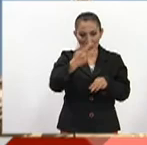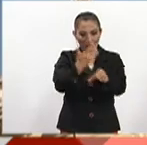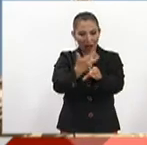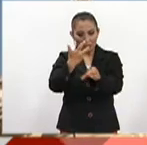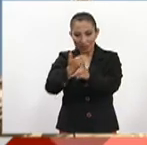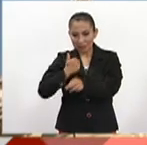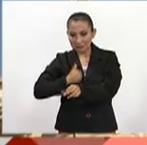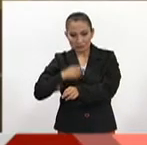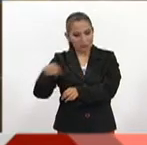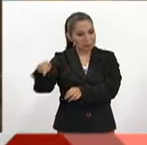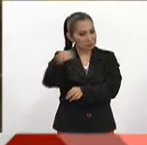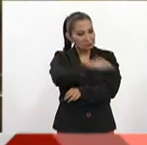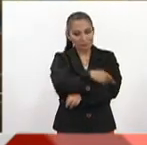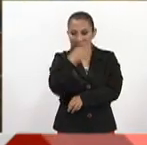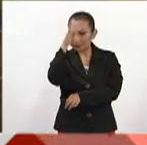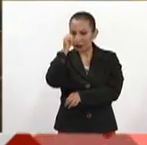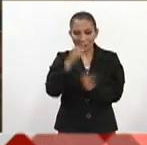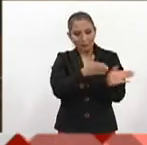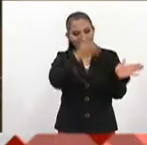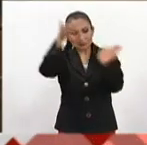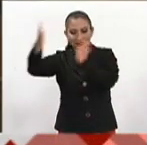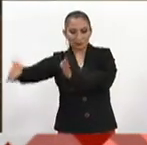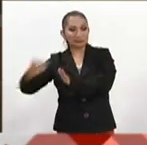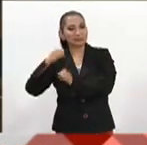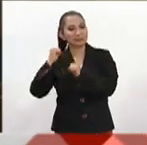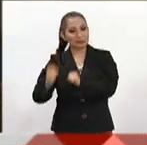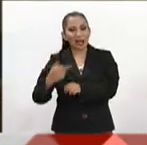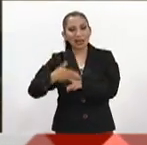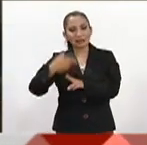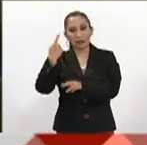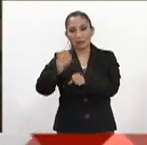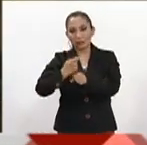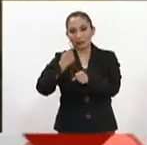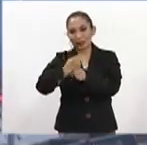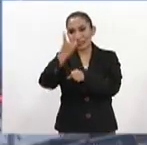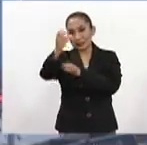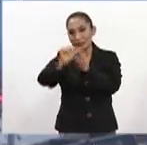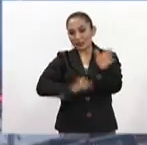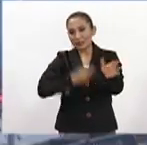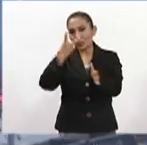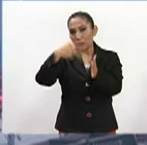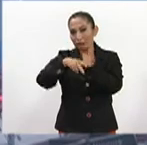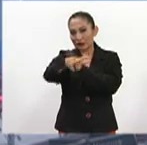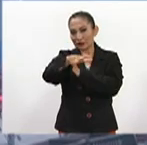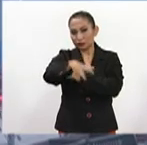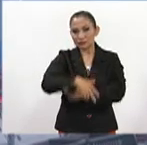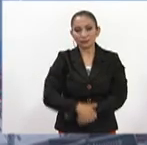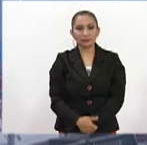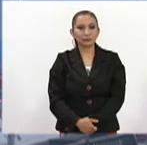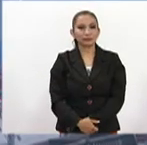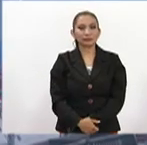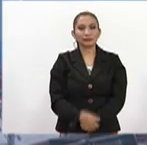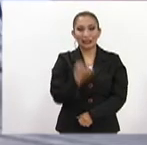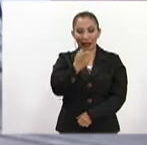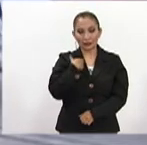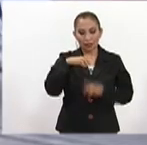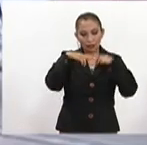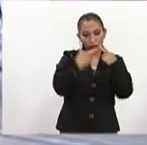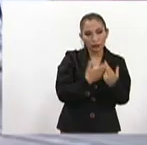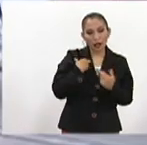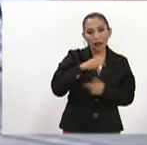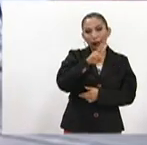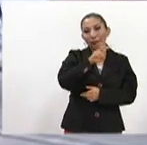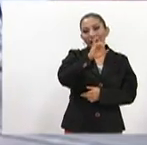Estados Unidos y Canadá acordaron prolongar este proceso hasta el primer trimestre del 2018. Esta ronda se celebró